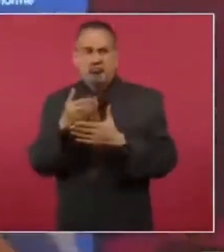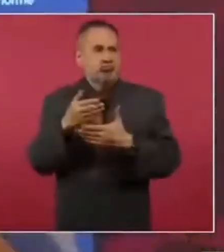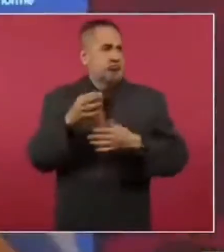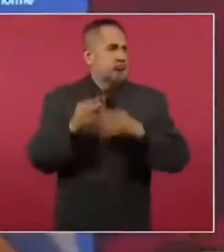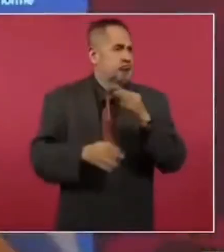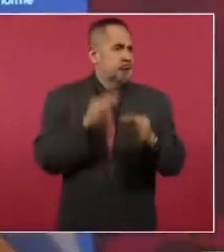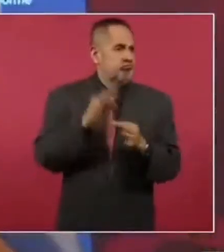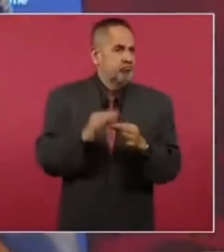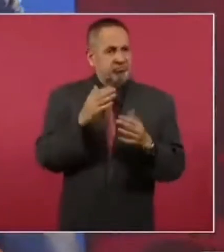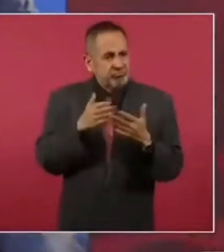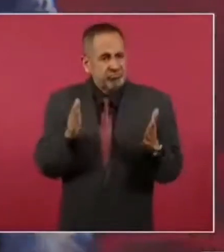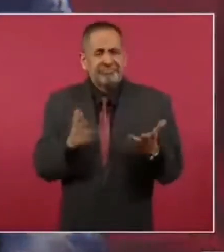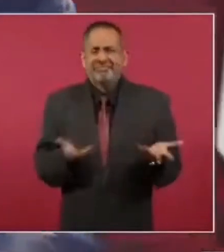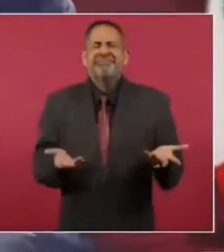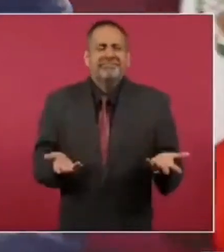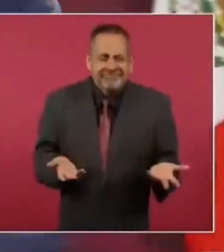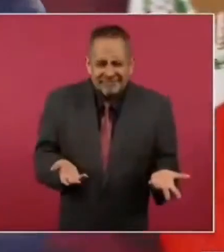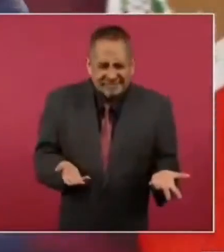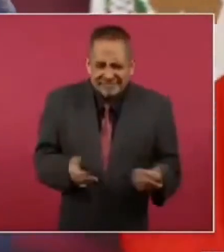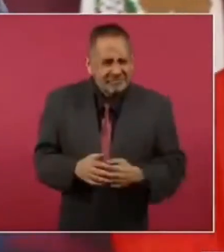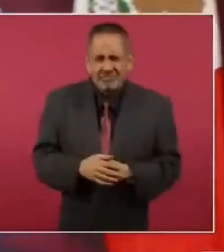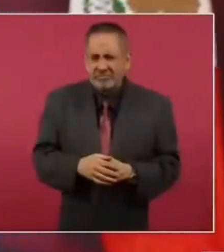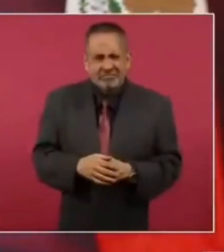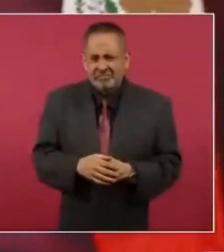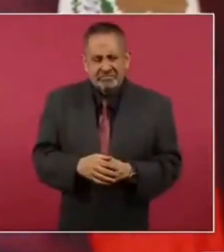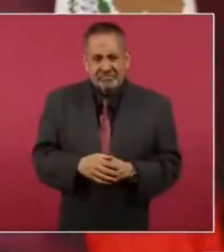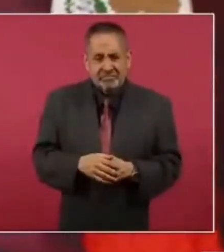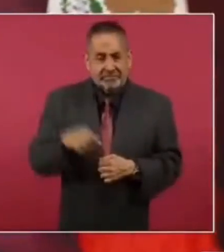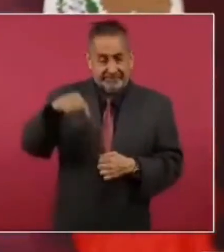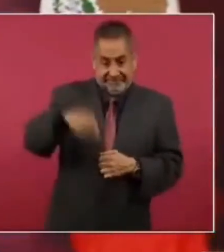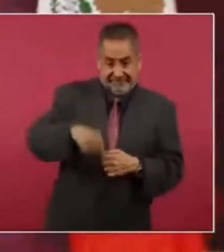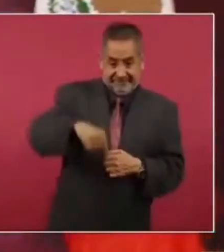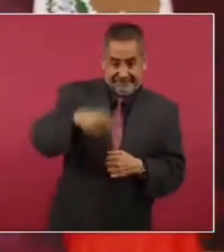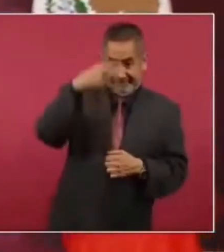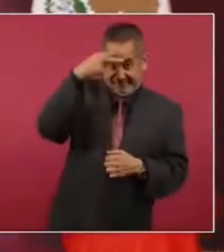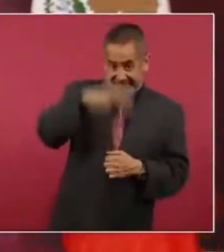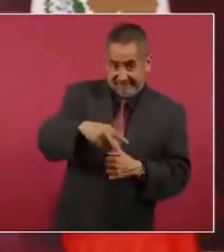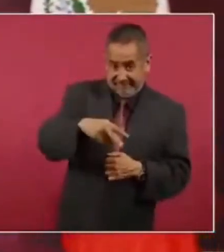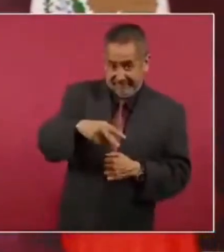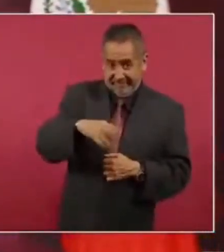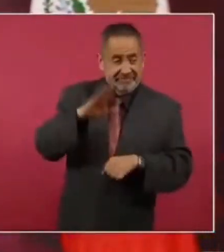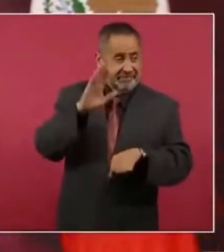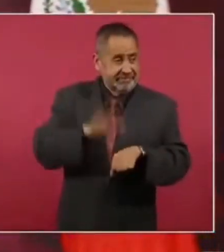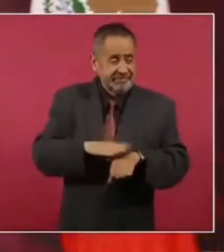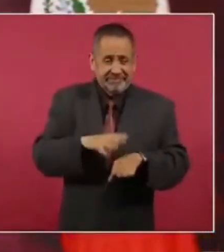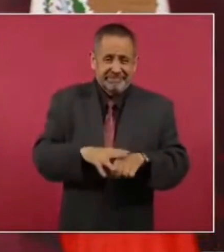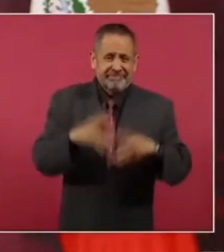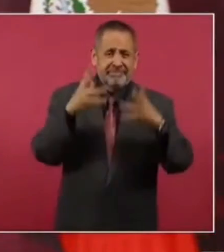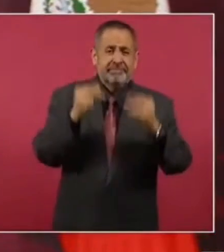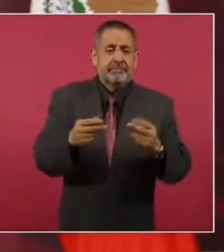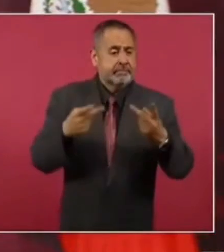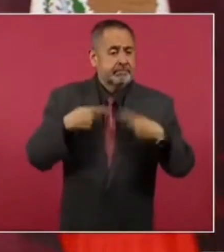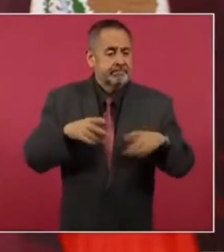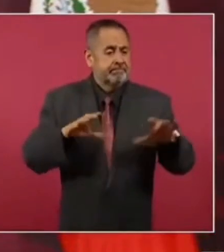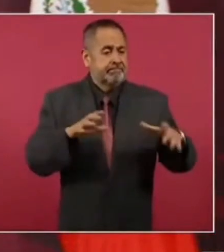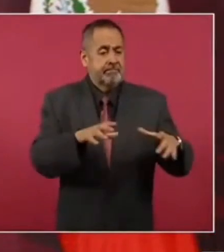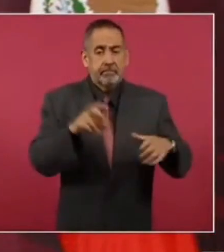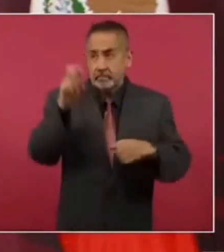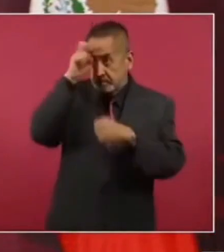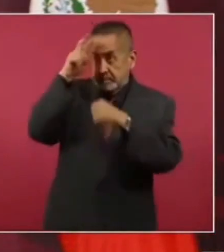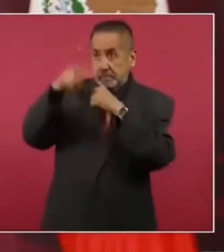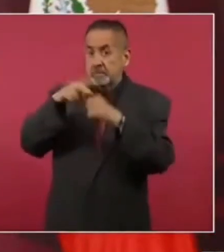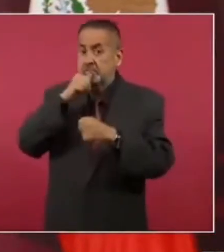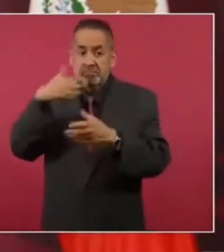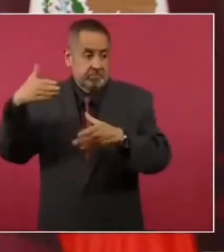ustedes saben que había más población en México antes de que llegaran los